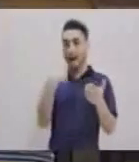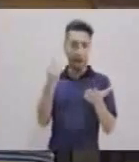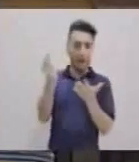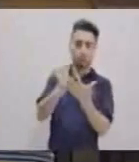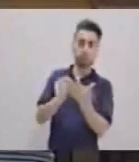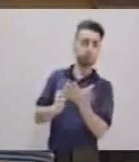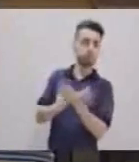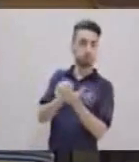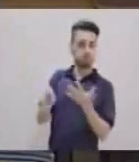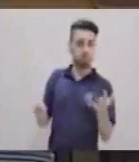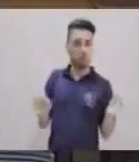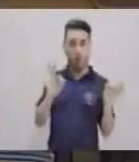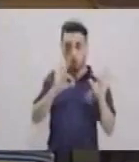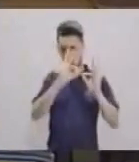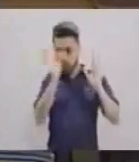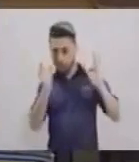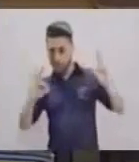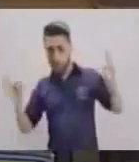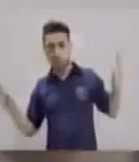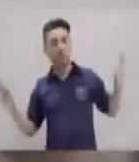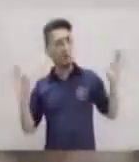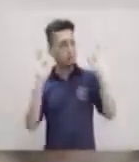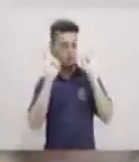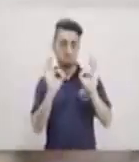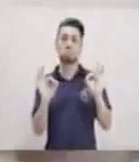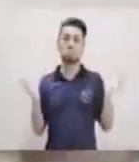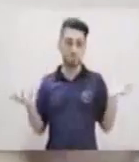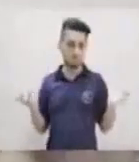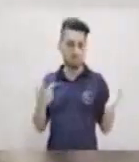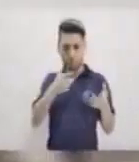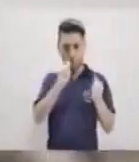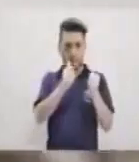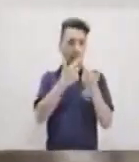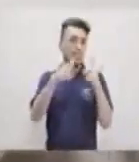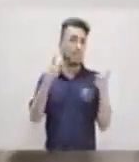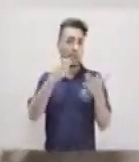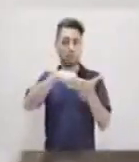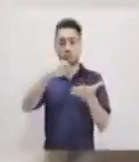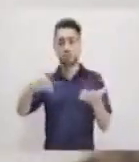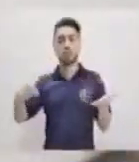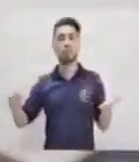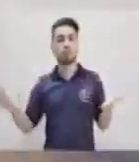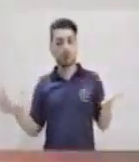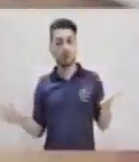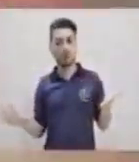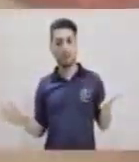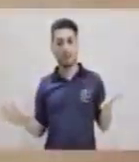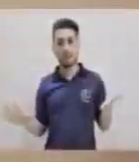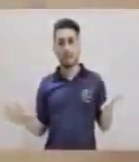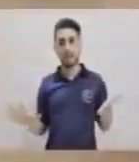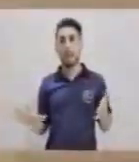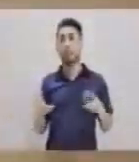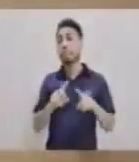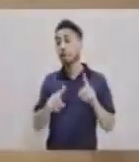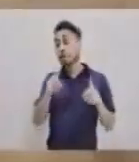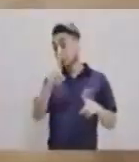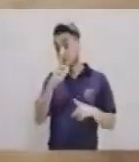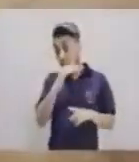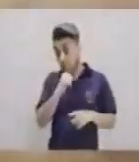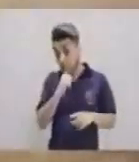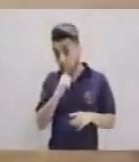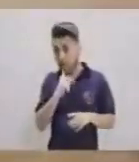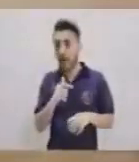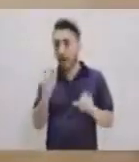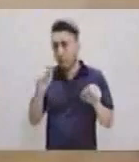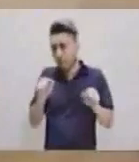o algunas líneas ornamentales, pues estupendo. Siéntase en la libertad de poder hacerlo, por supuesto. Pero si no,